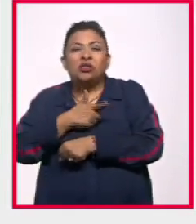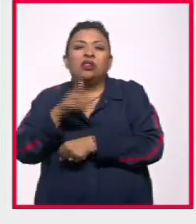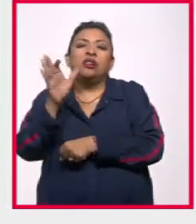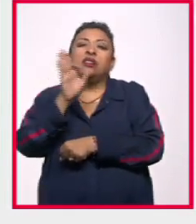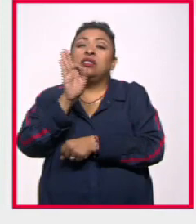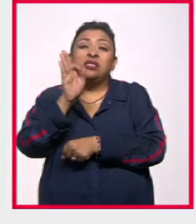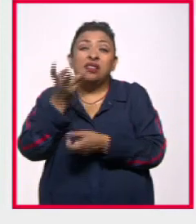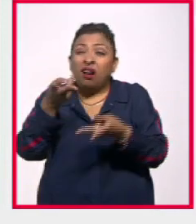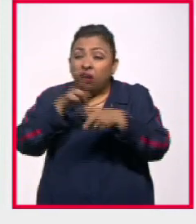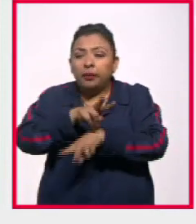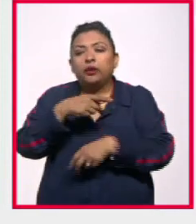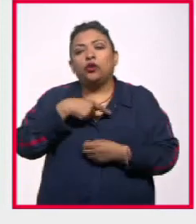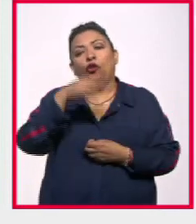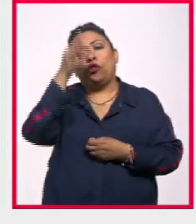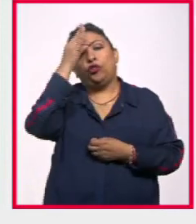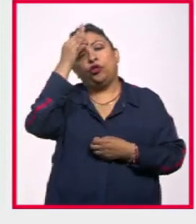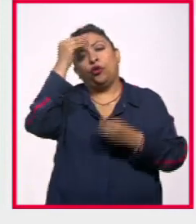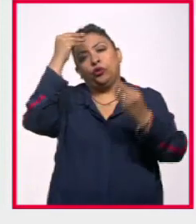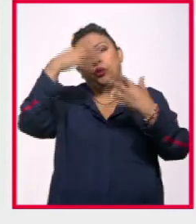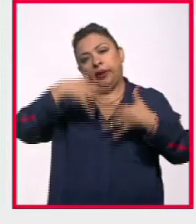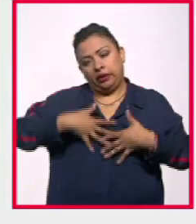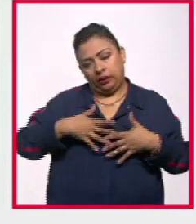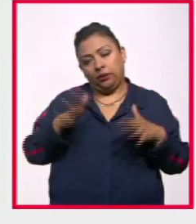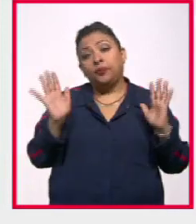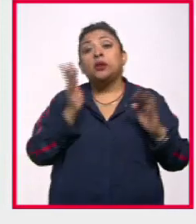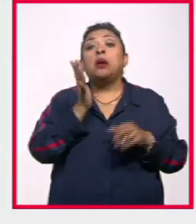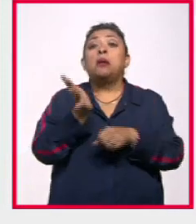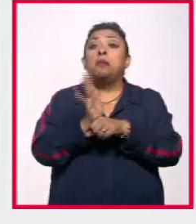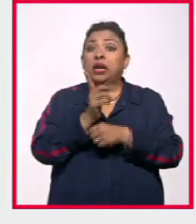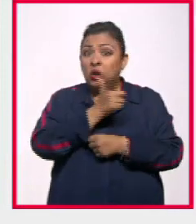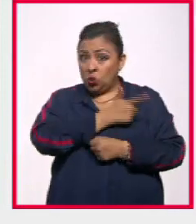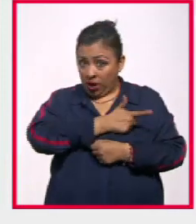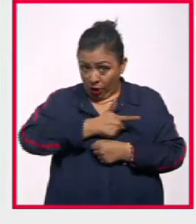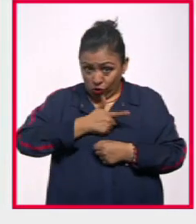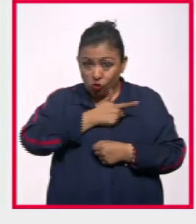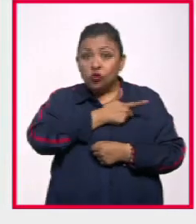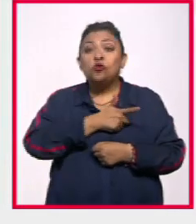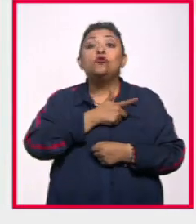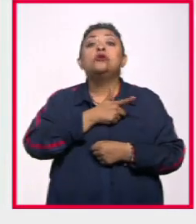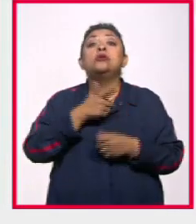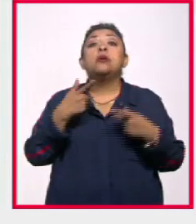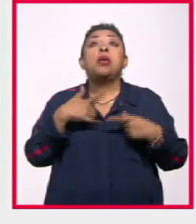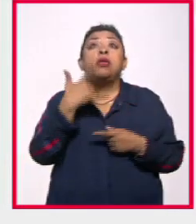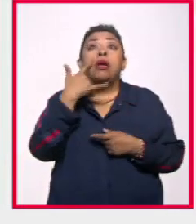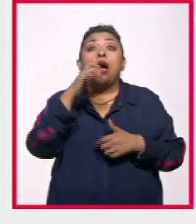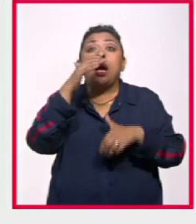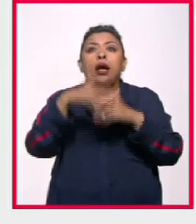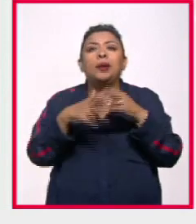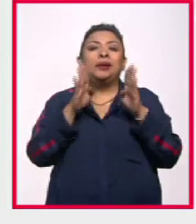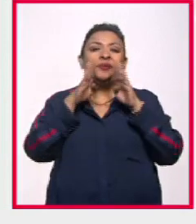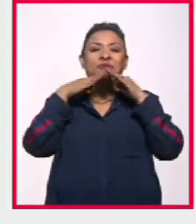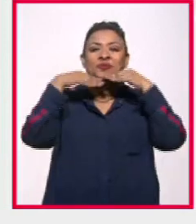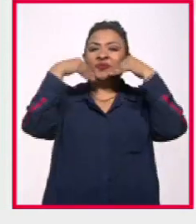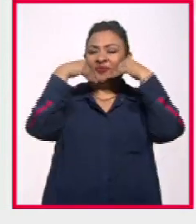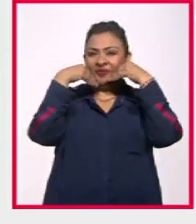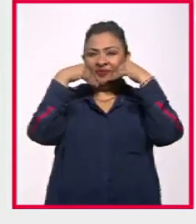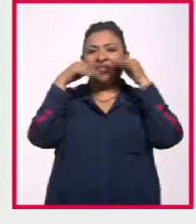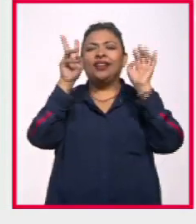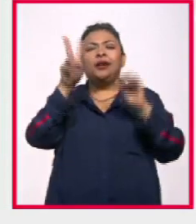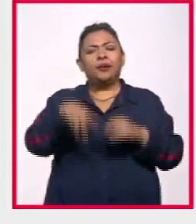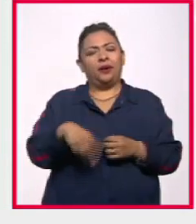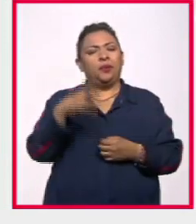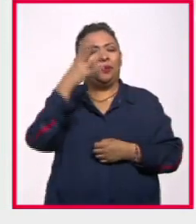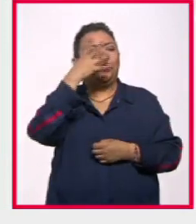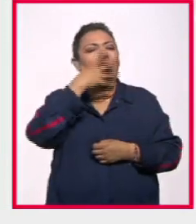¿no? Entonces, la película en México gusta rabiar, la gente sale con una sonrisa. Y es para decir, y mira, hacemos una cosa muy